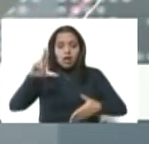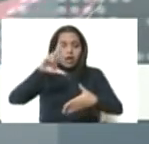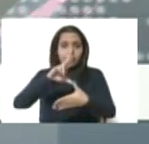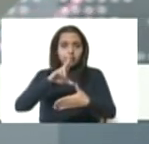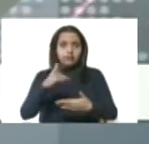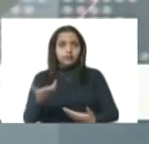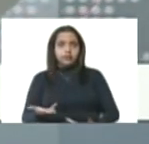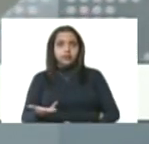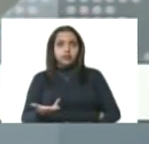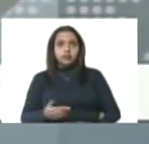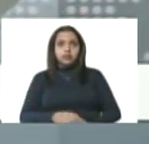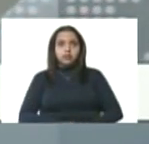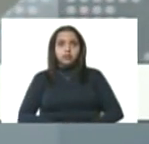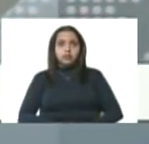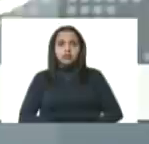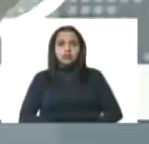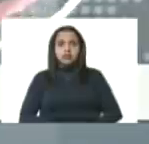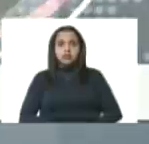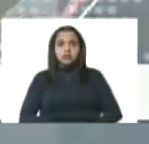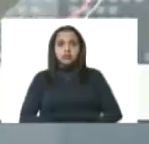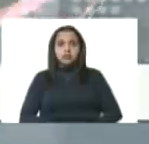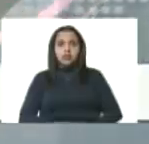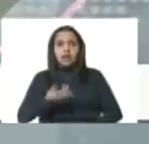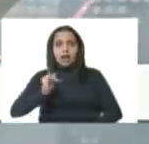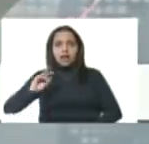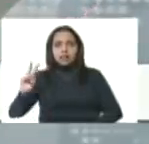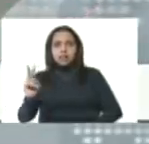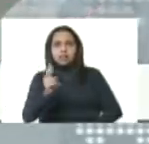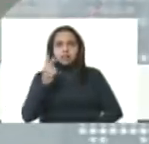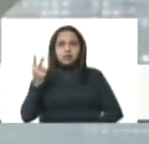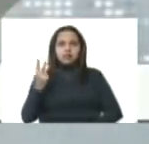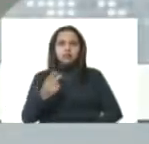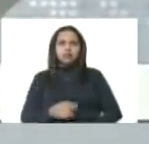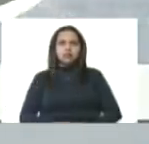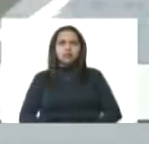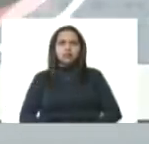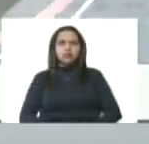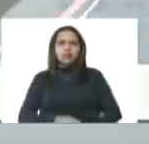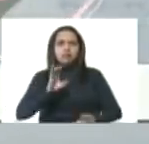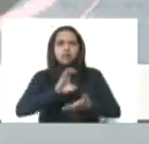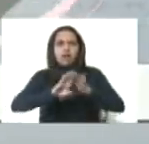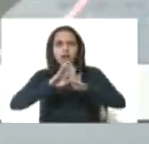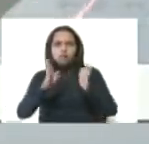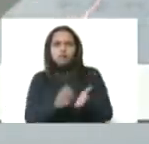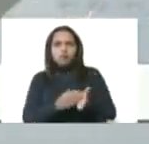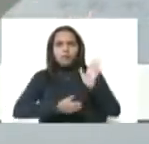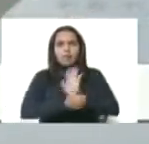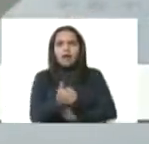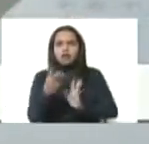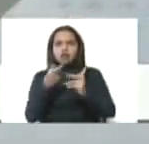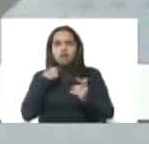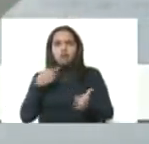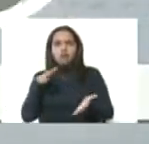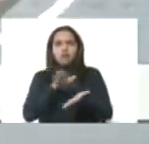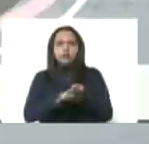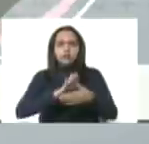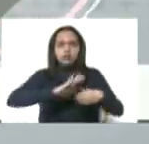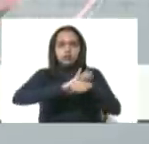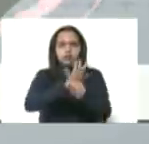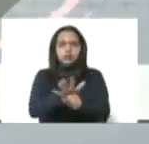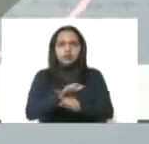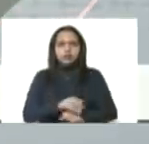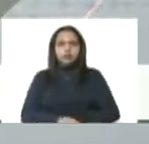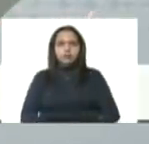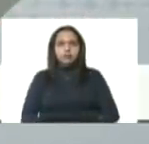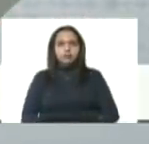dice Rusia Today, pasa a ser la segunda región del mundo con más muertes por el coronavirus.